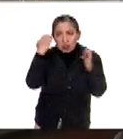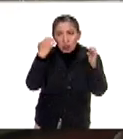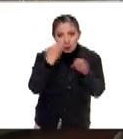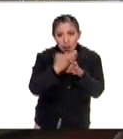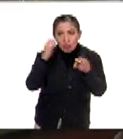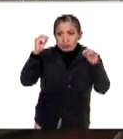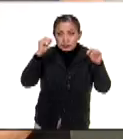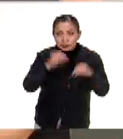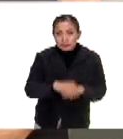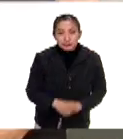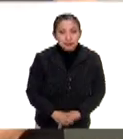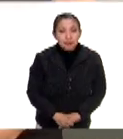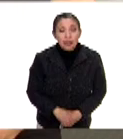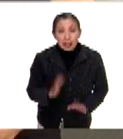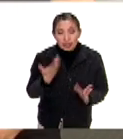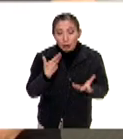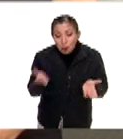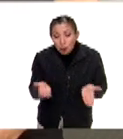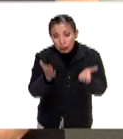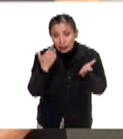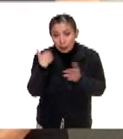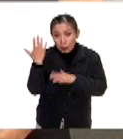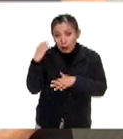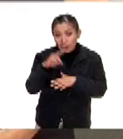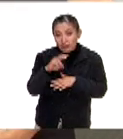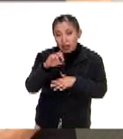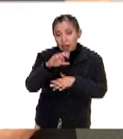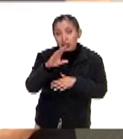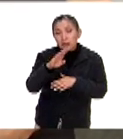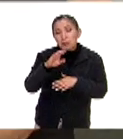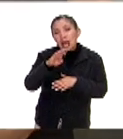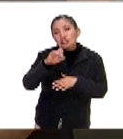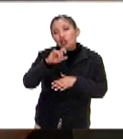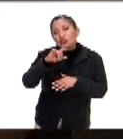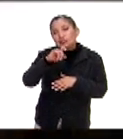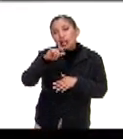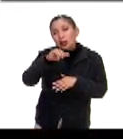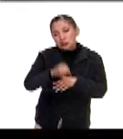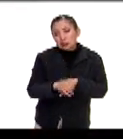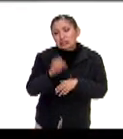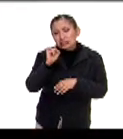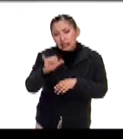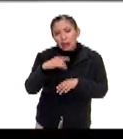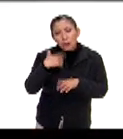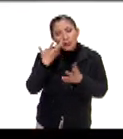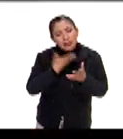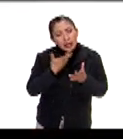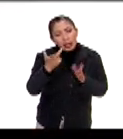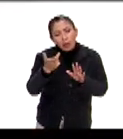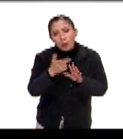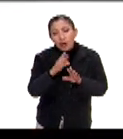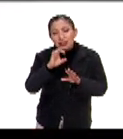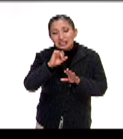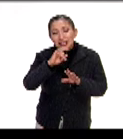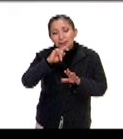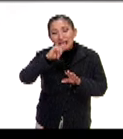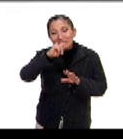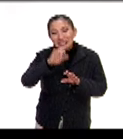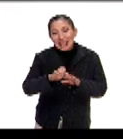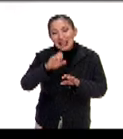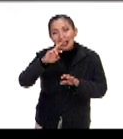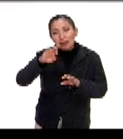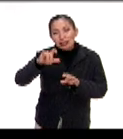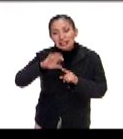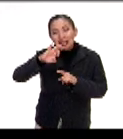que montaron aquí? Sí. ¿Es el impulso que venía de Vasconcelos? Yo creo que sí, por supuesto. Y además, en donde tienen un pie Silvestre Revueltas, otro pie